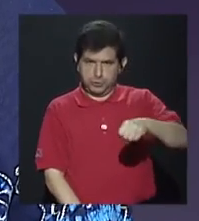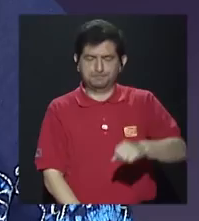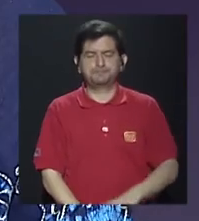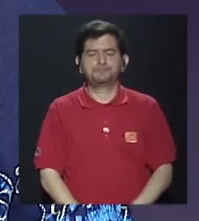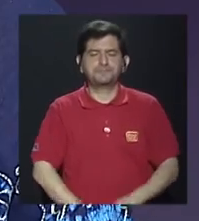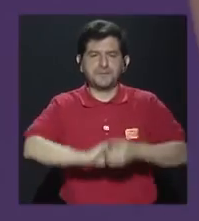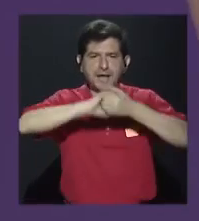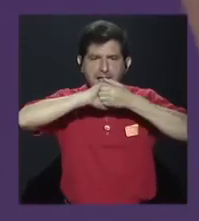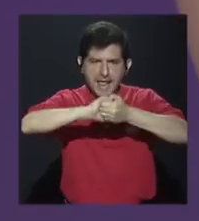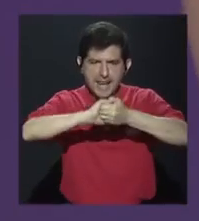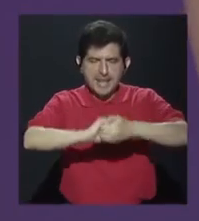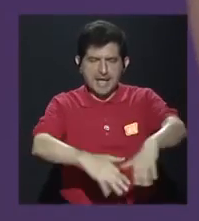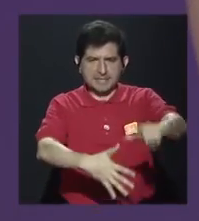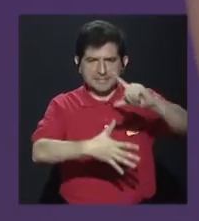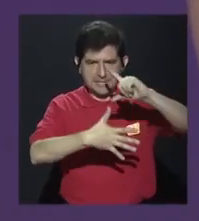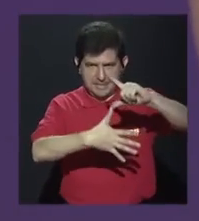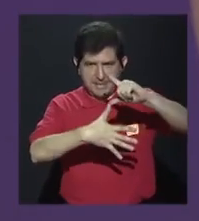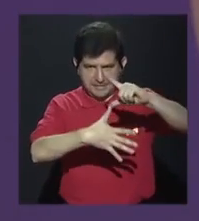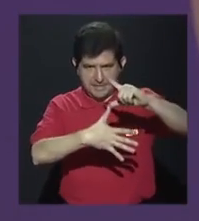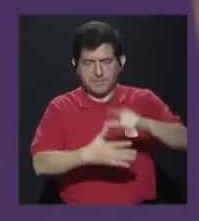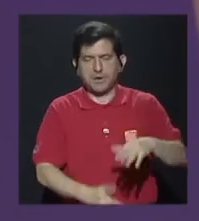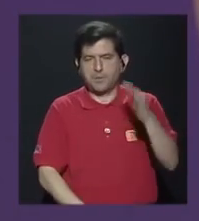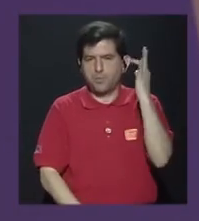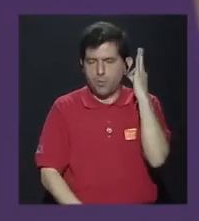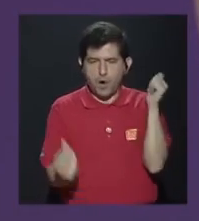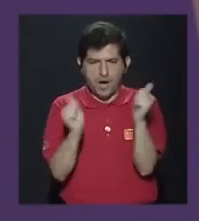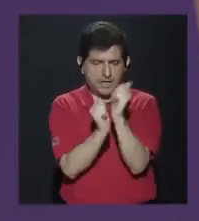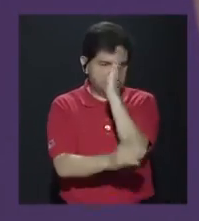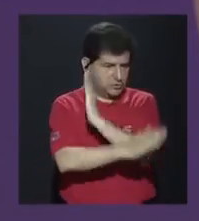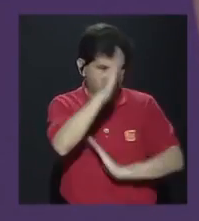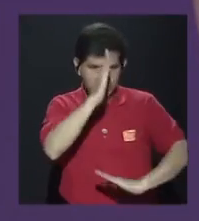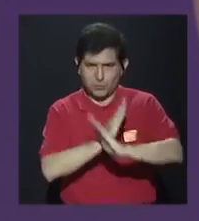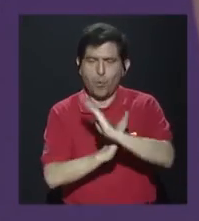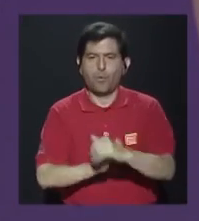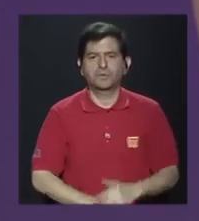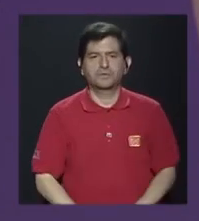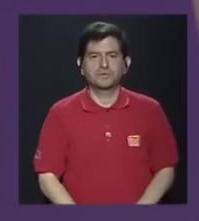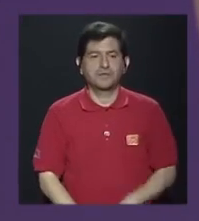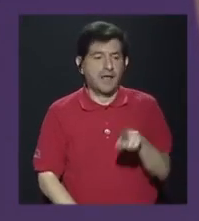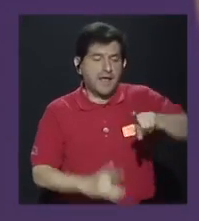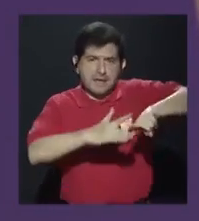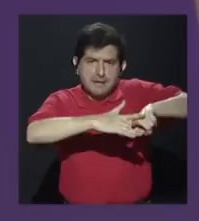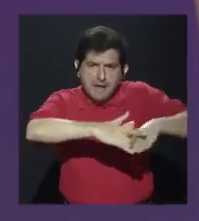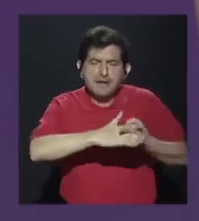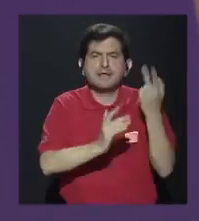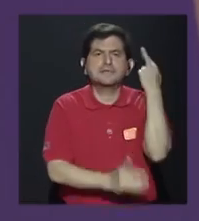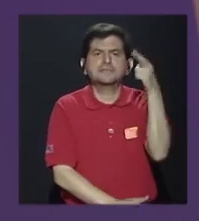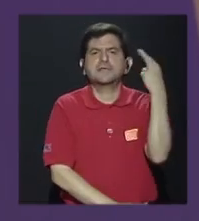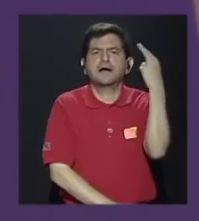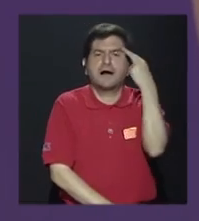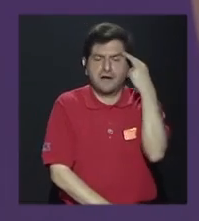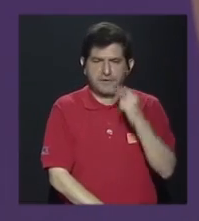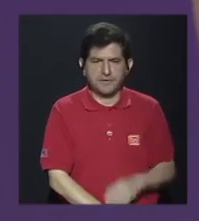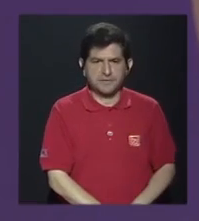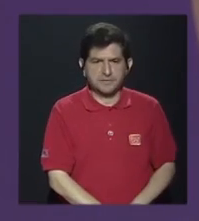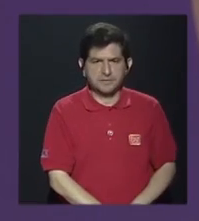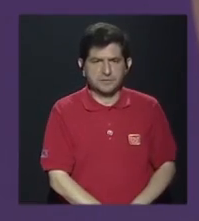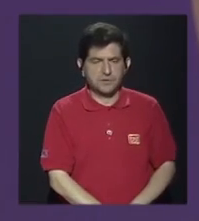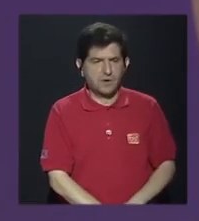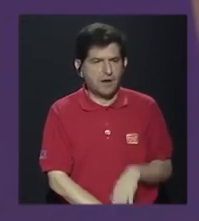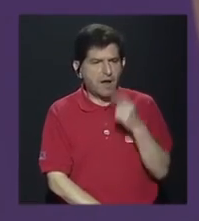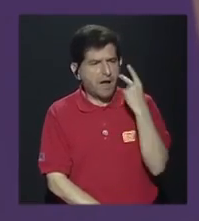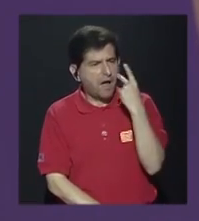Alianza Latinoamericana de Mujeres con Discapacidad nace a raíz de ver